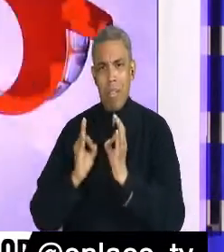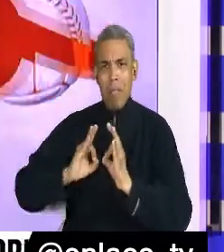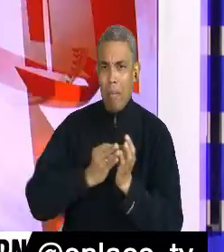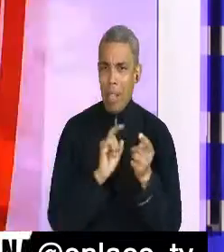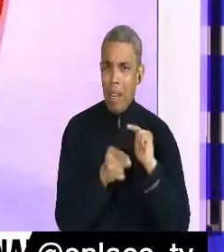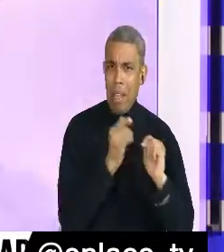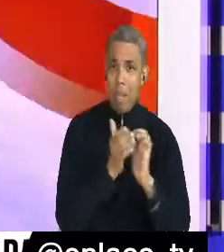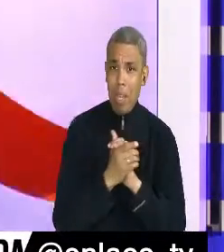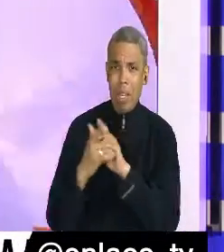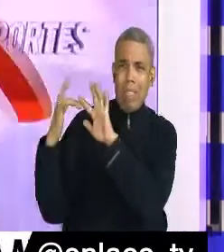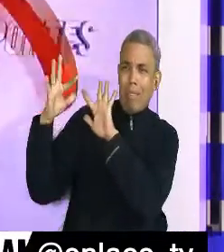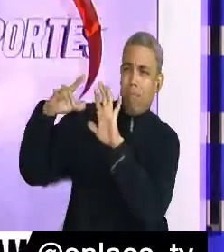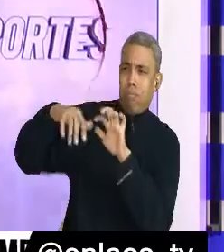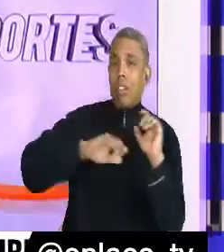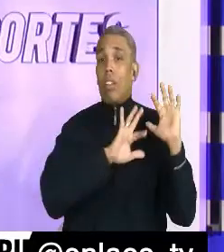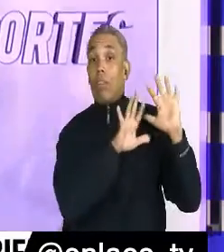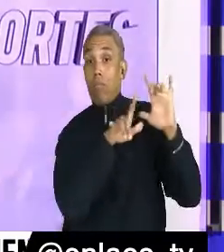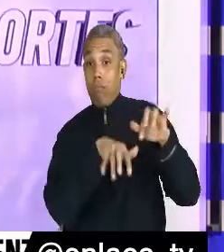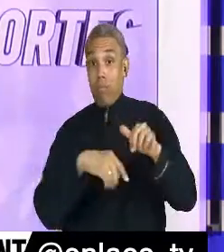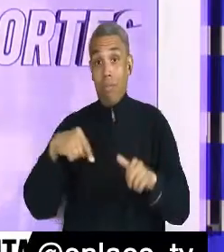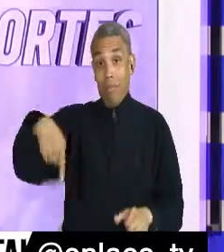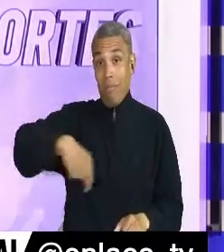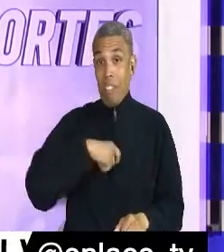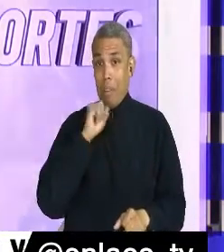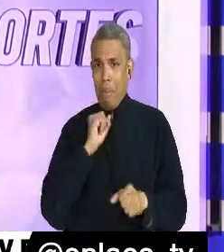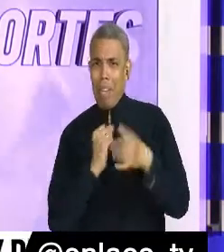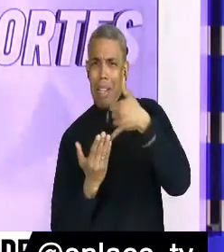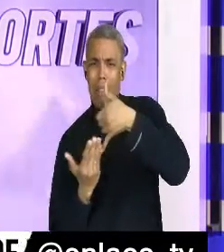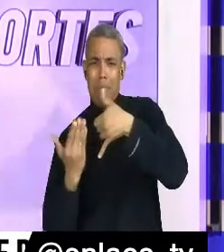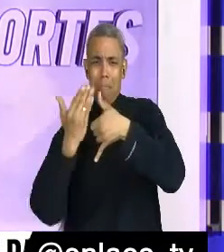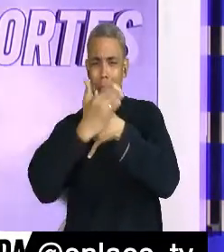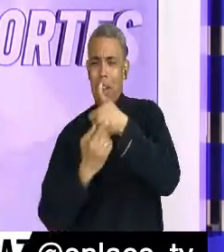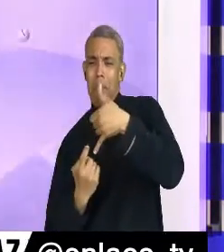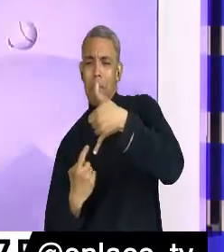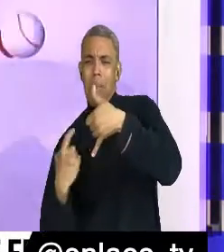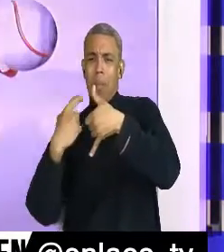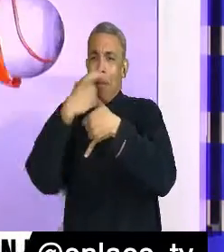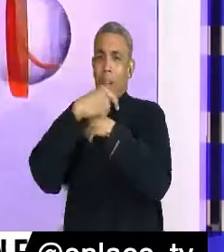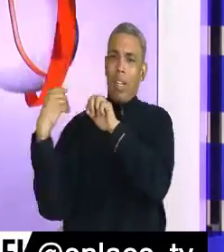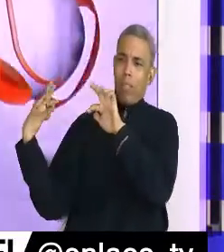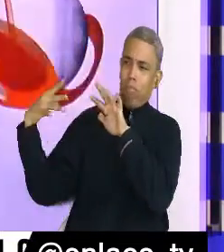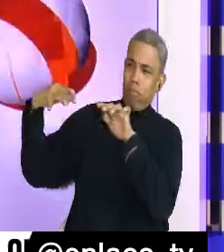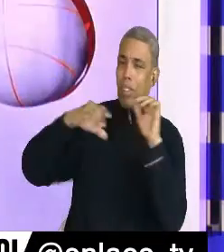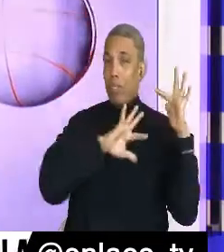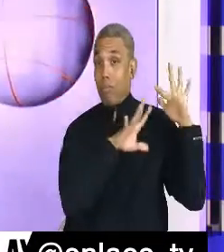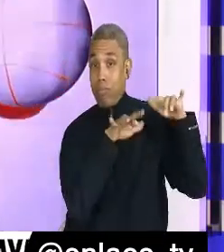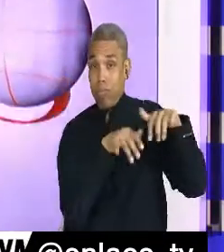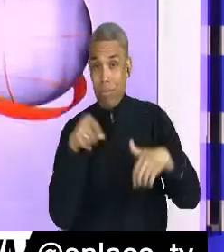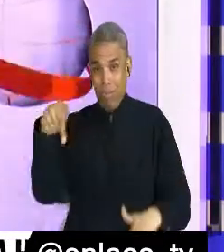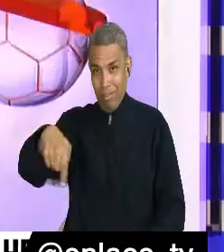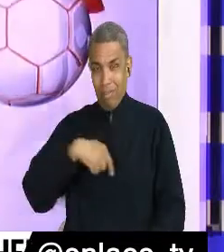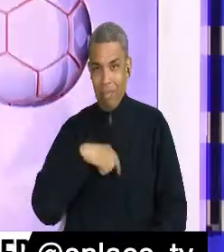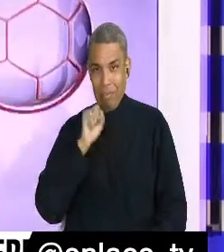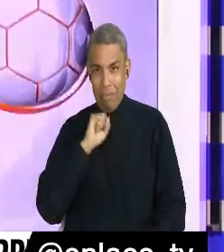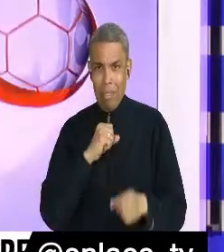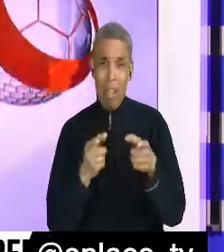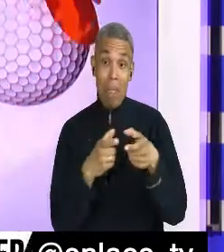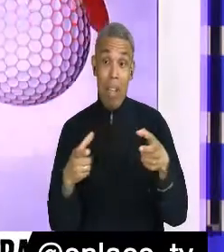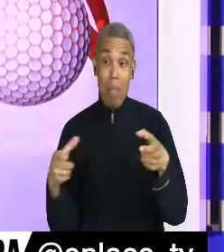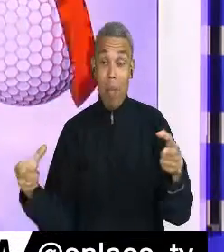están en barrancabermeja y por supuesto diferentes departamentos con sus comitivas hacen parte de todo el acompañamiento que realizan en el